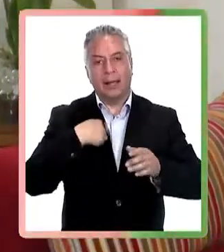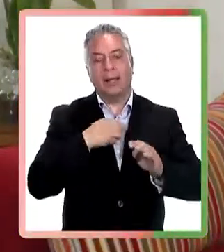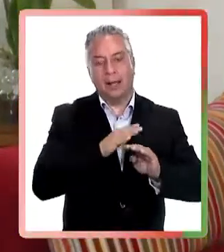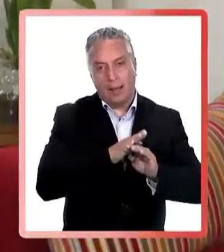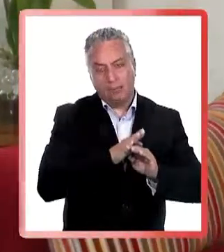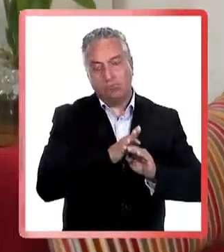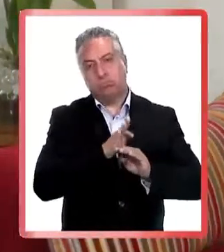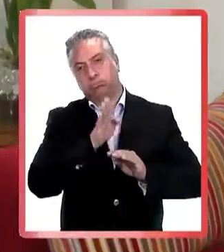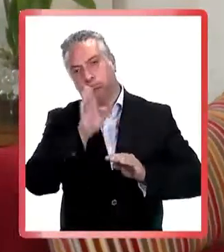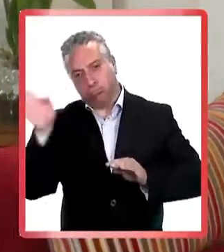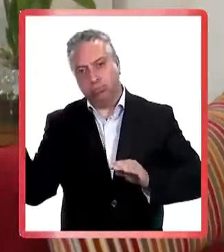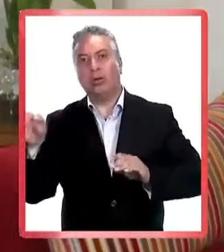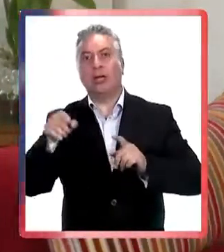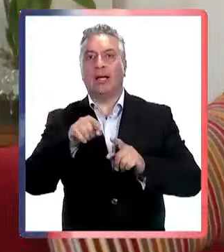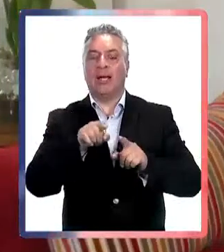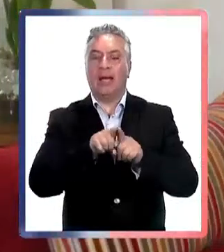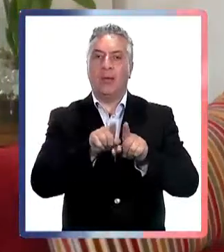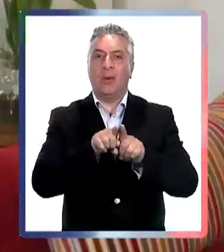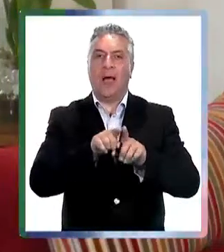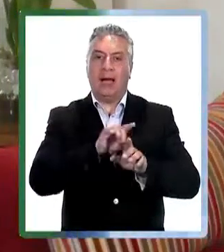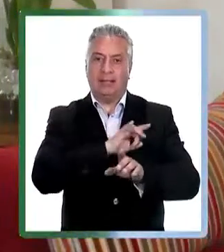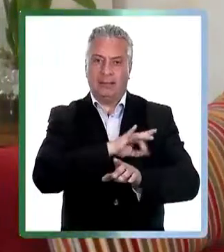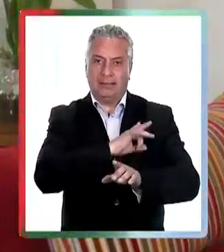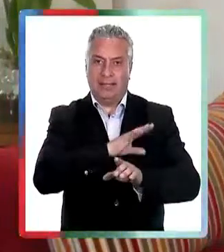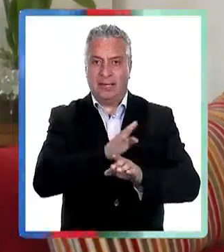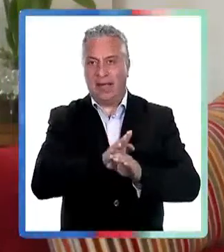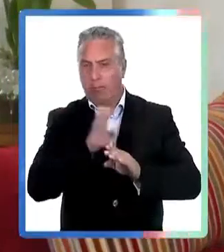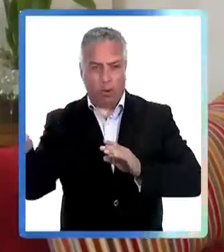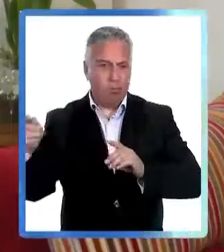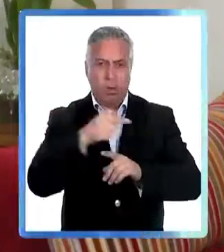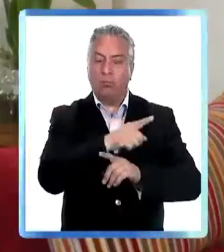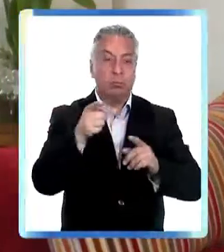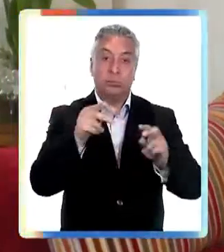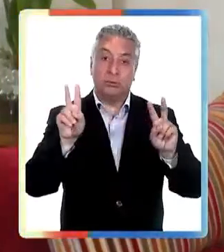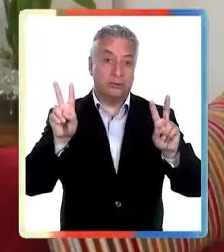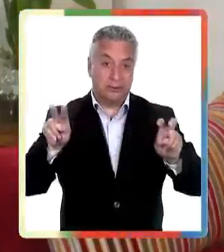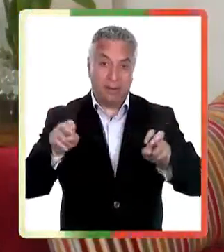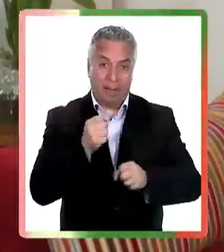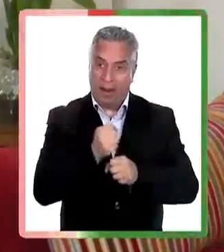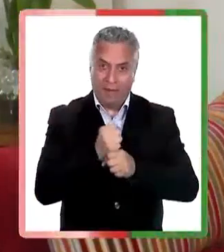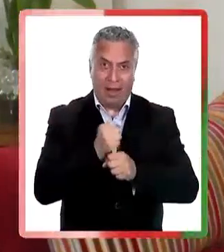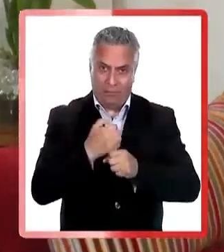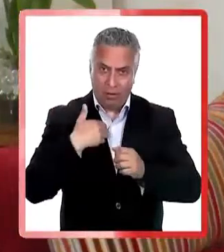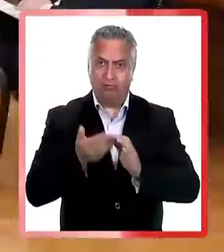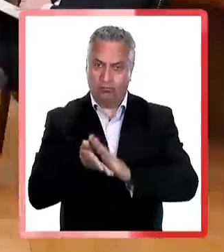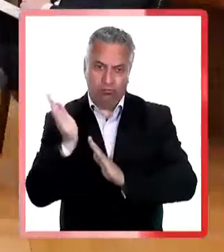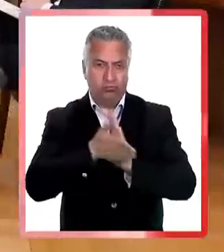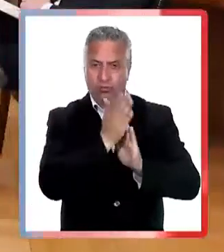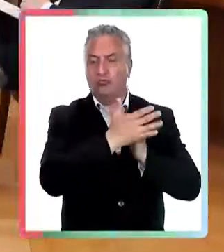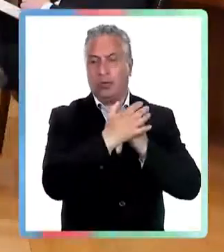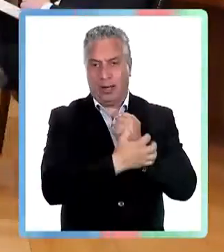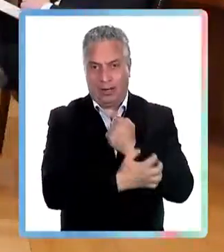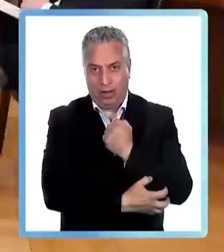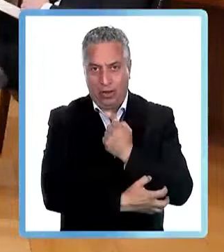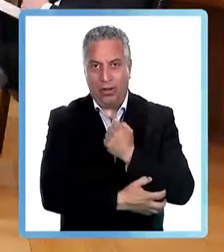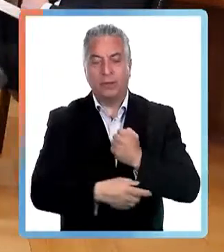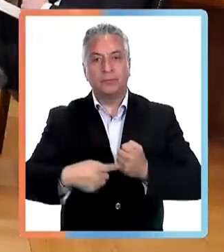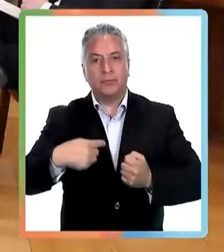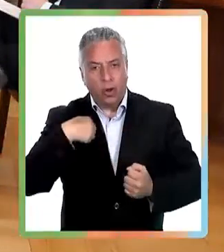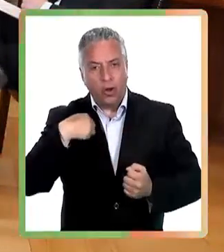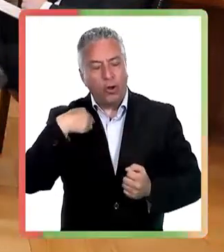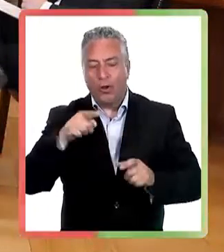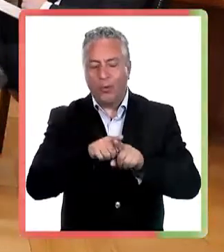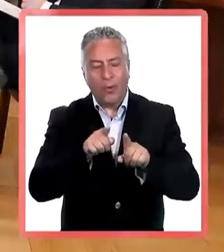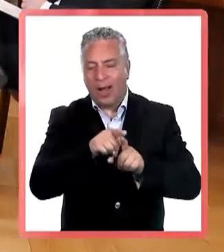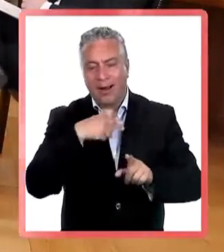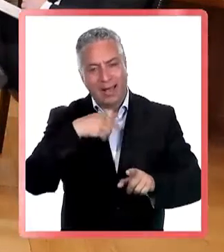que viajar mucho por nuestro país a propósito de cuestiones laborales. Y bueno, soy,